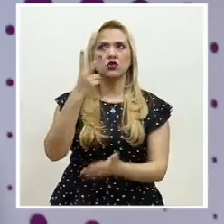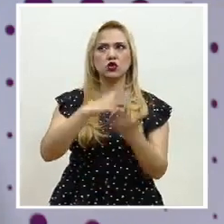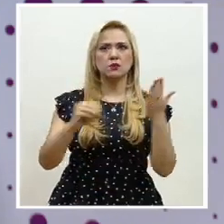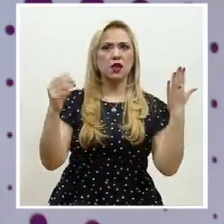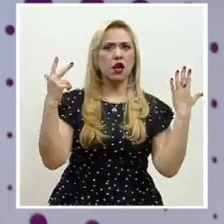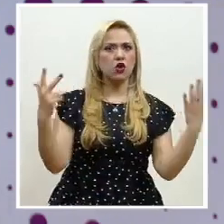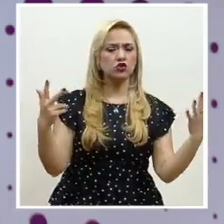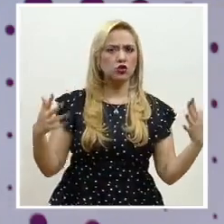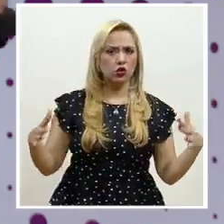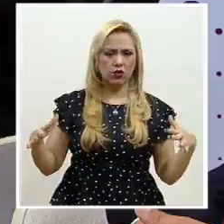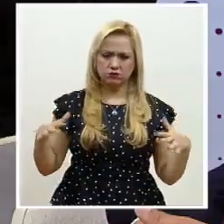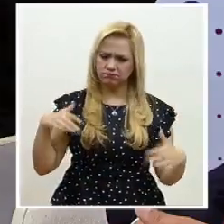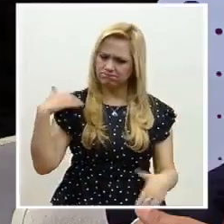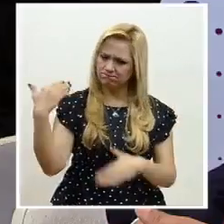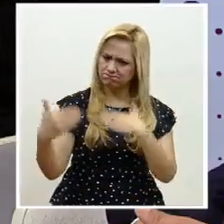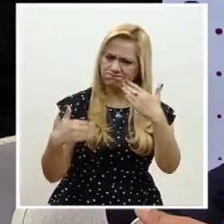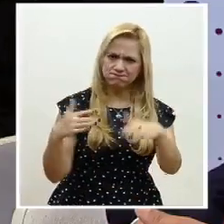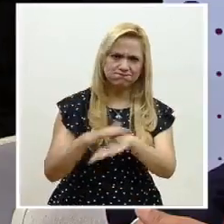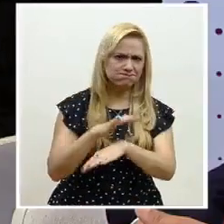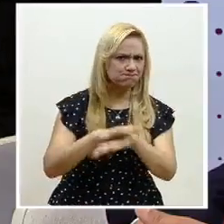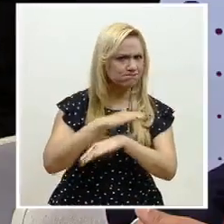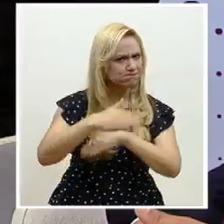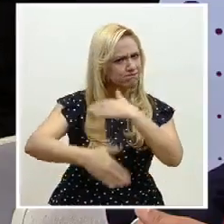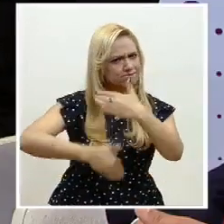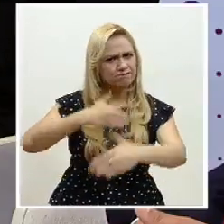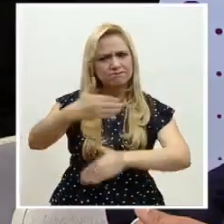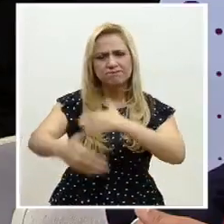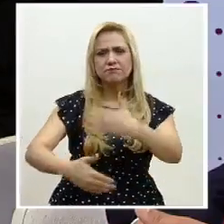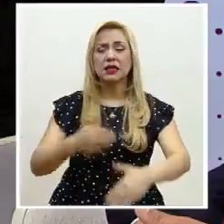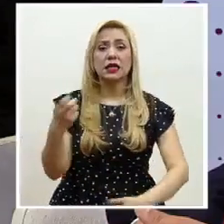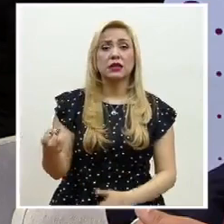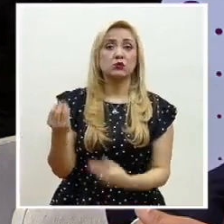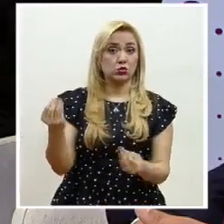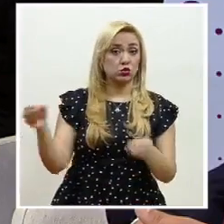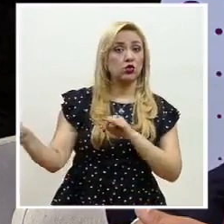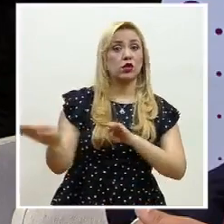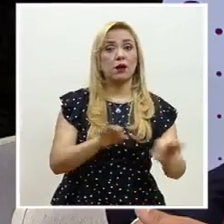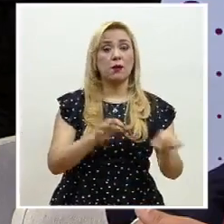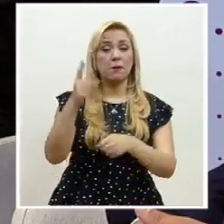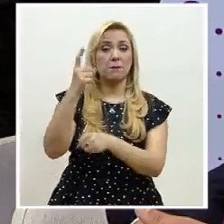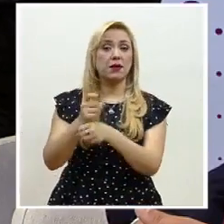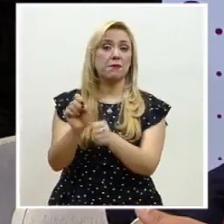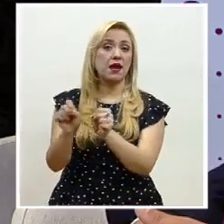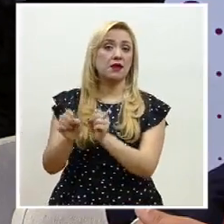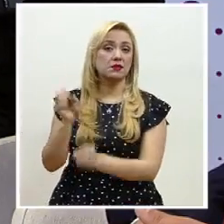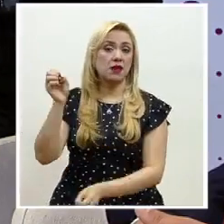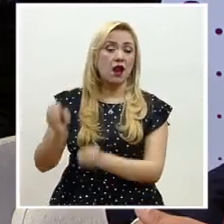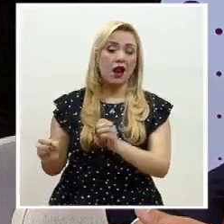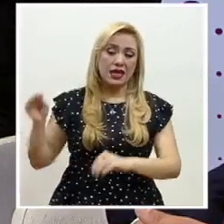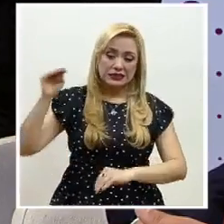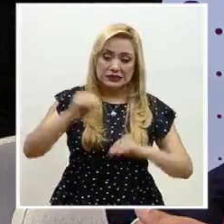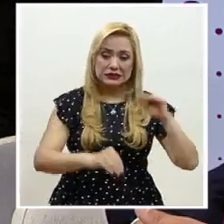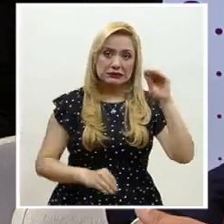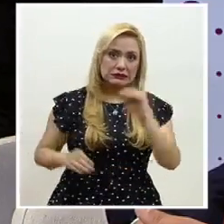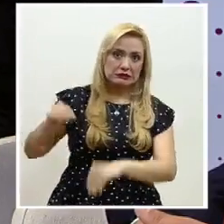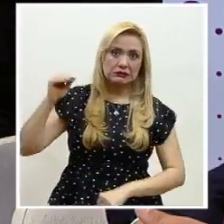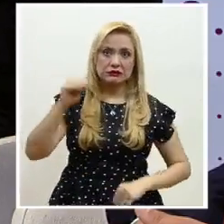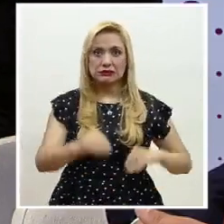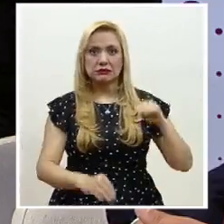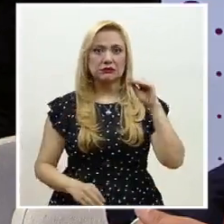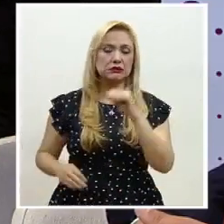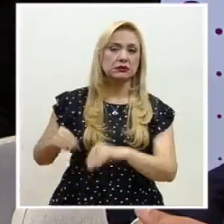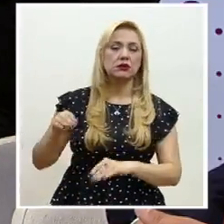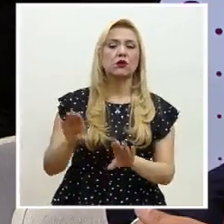2008 y que ha ido evolucionando y que también ha sido mucho trabajo de la primera sala, sobre todo en construir, ¿no? El sistema